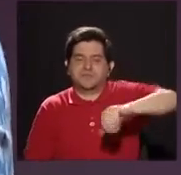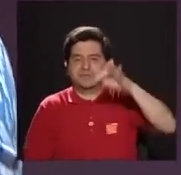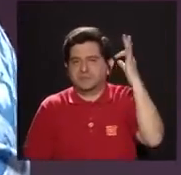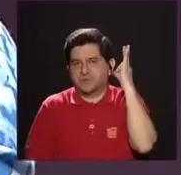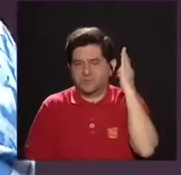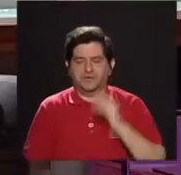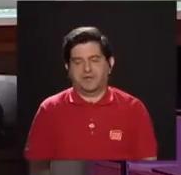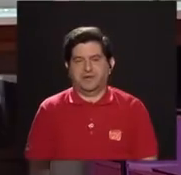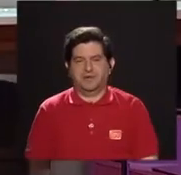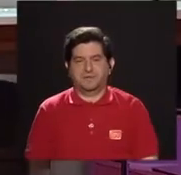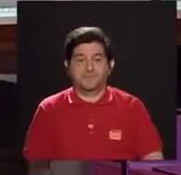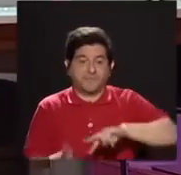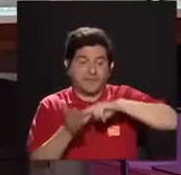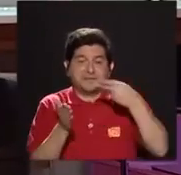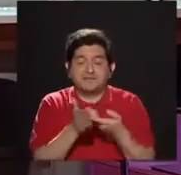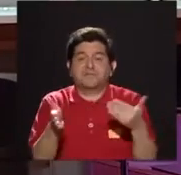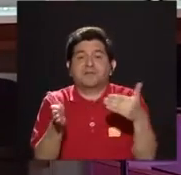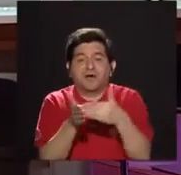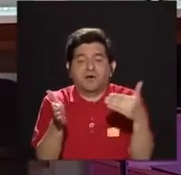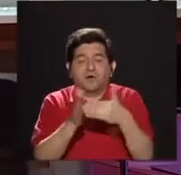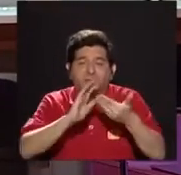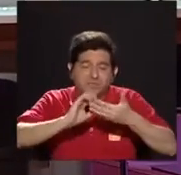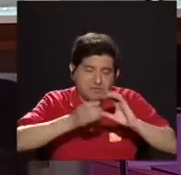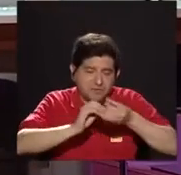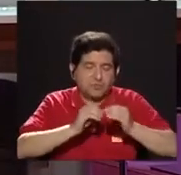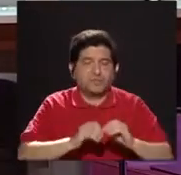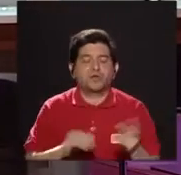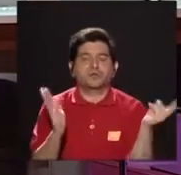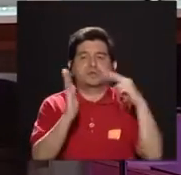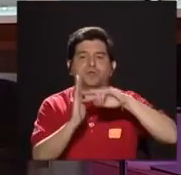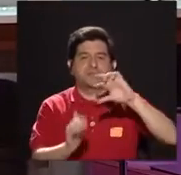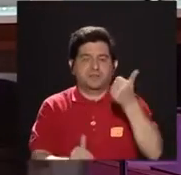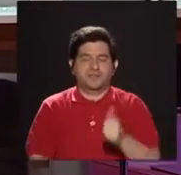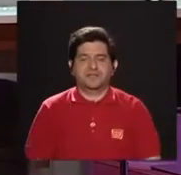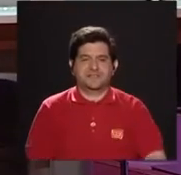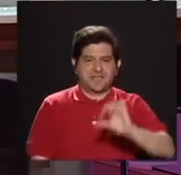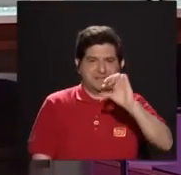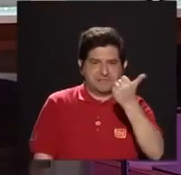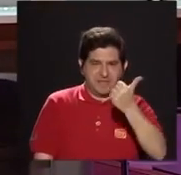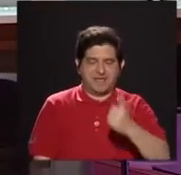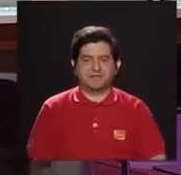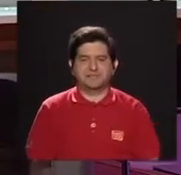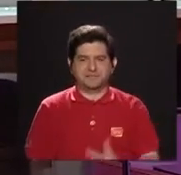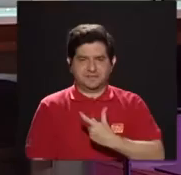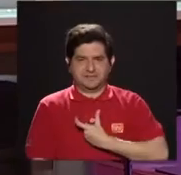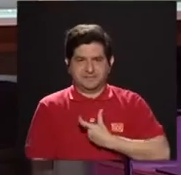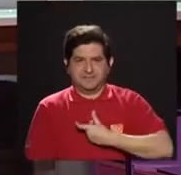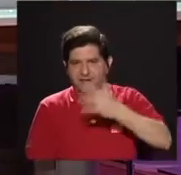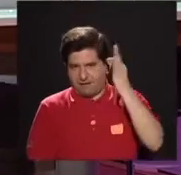Entonces, nos quedaríamos de nuevo con las cifras del 2010, 10 alcaldesas